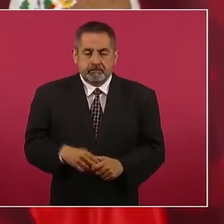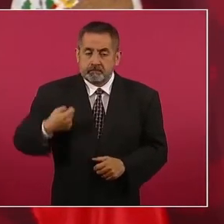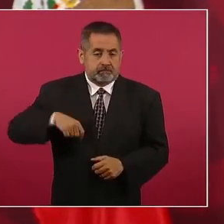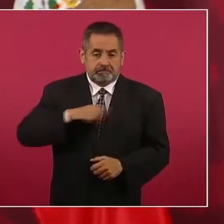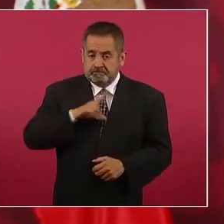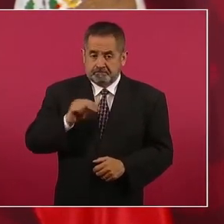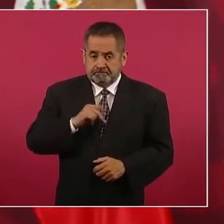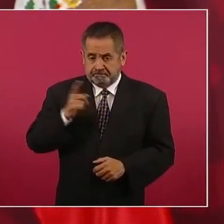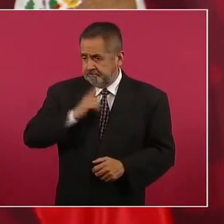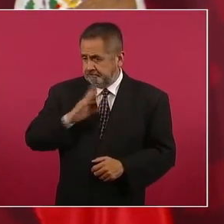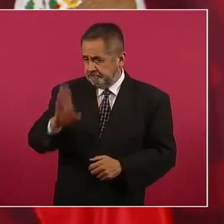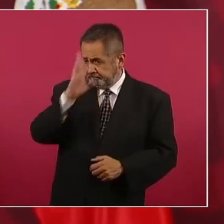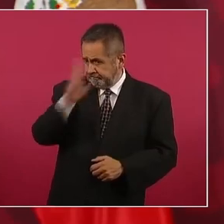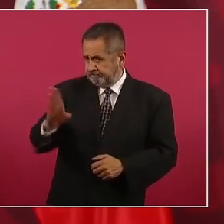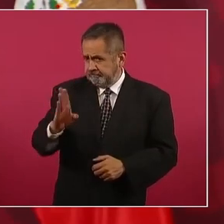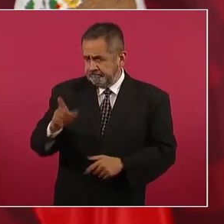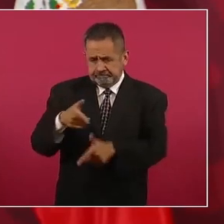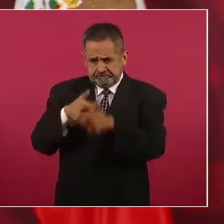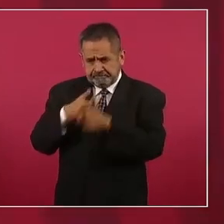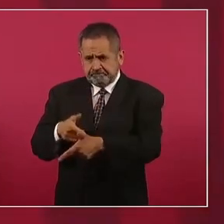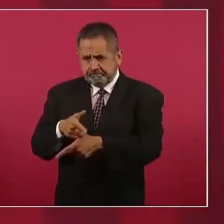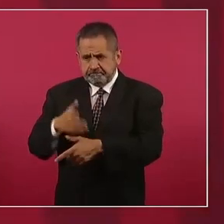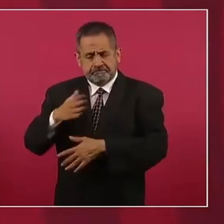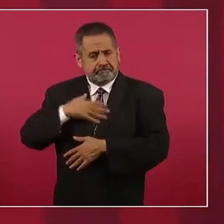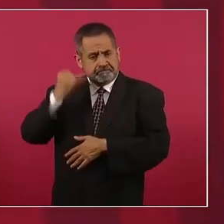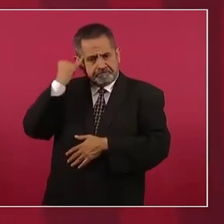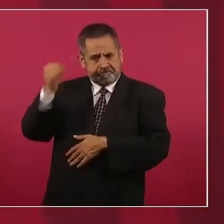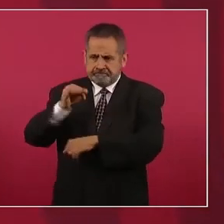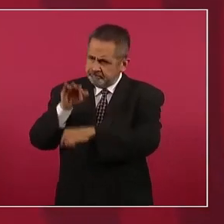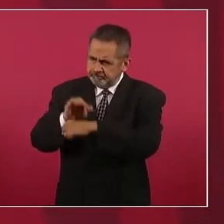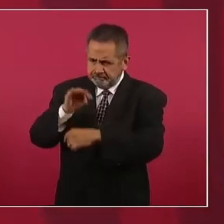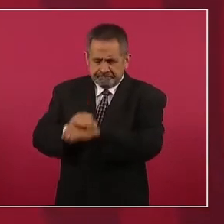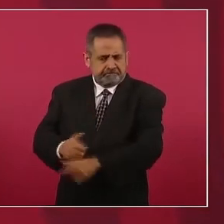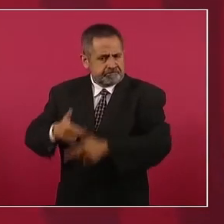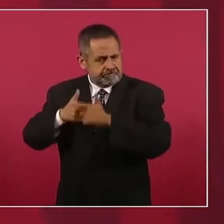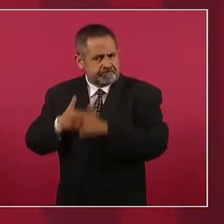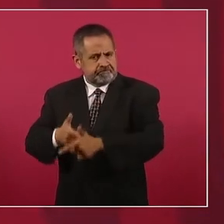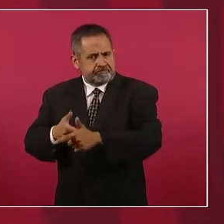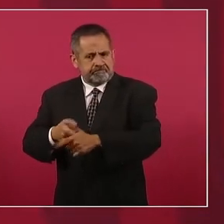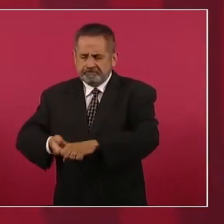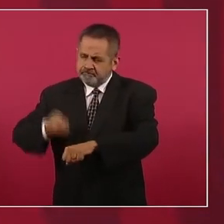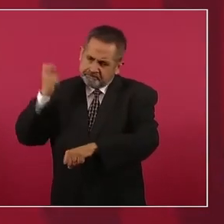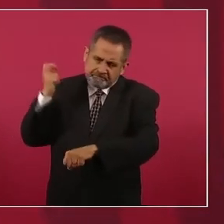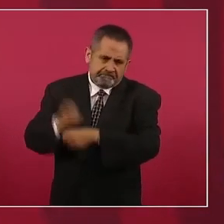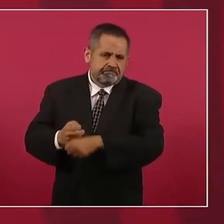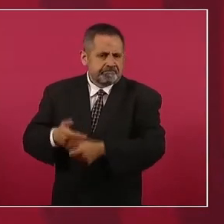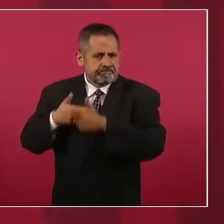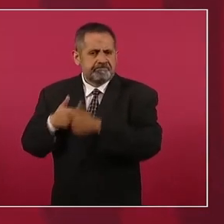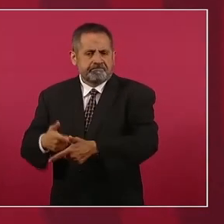Nosotros no, nosotros defendemos nuestros ideales a fondo,